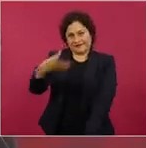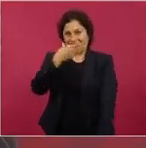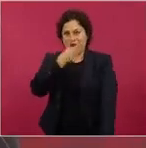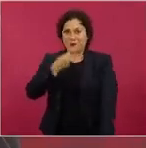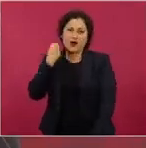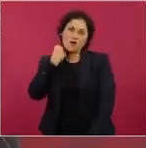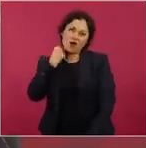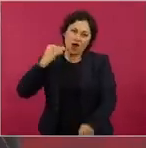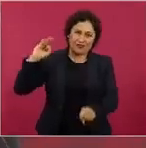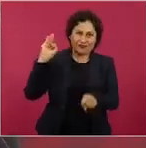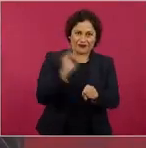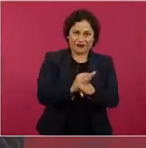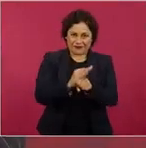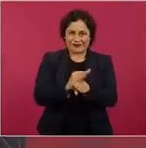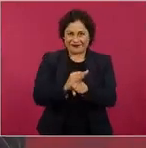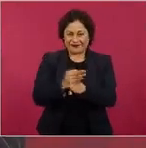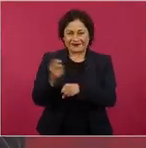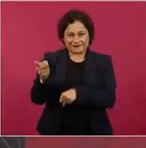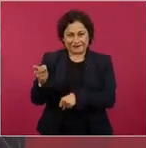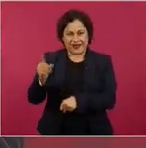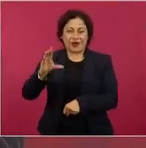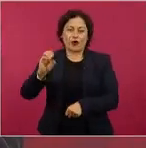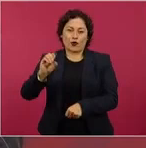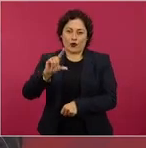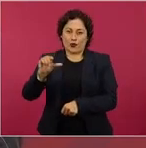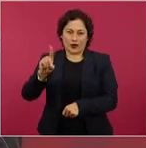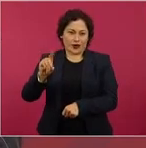Juan Collado. Eso que les estoy